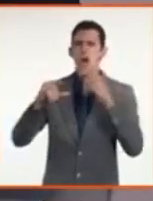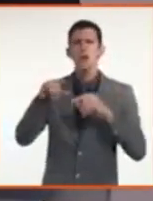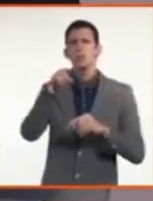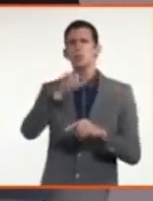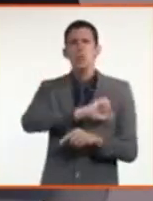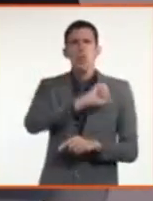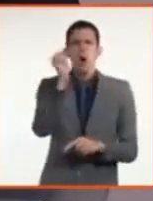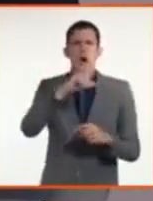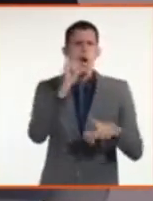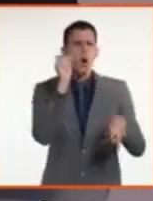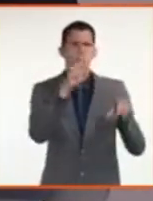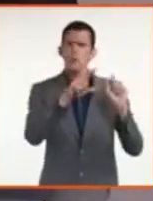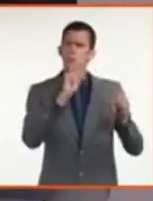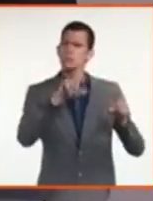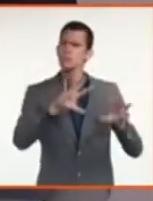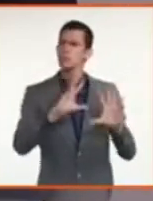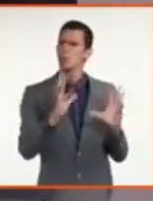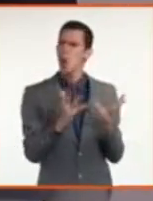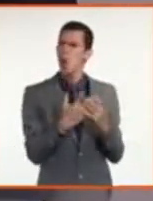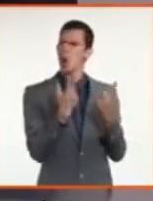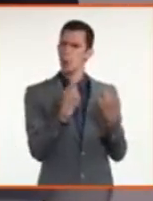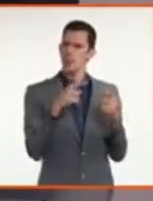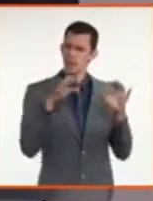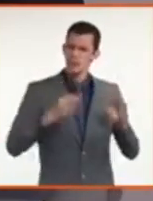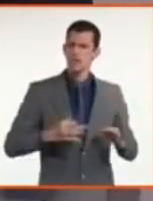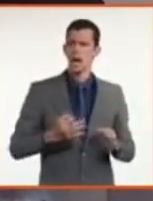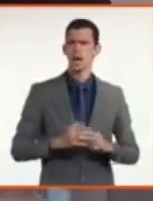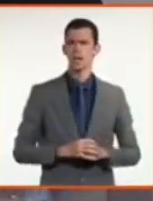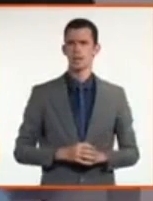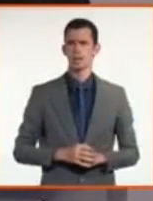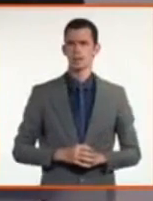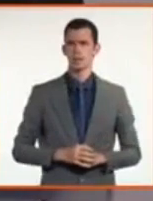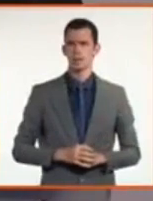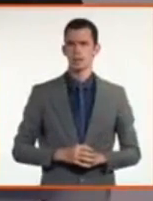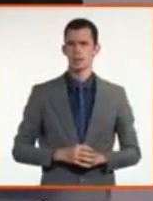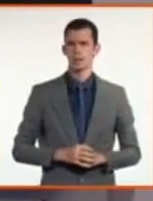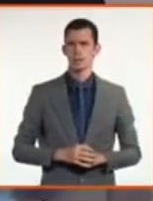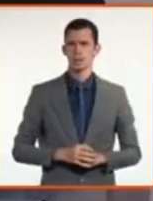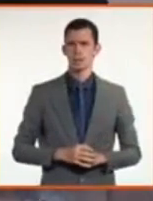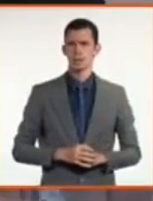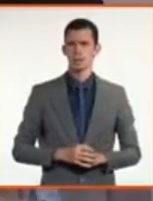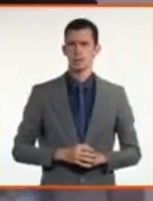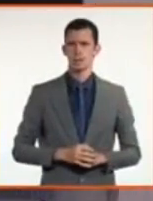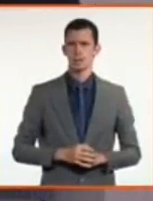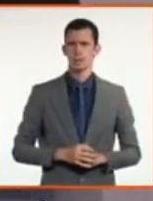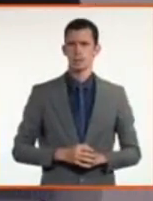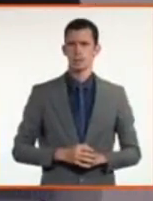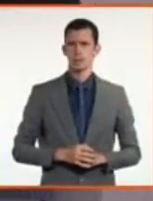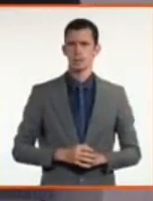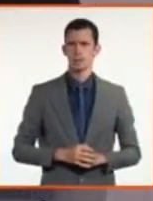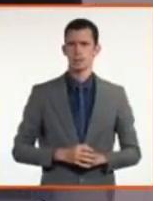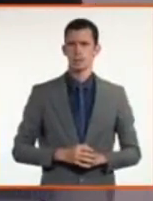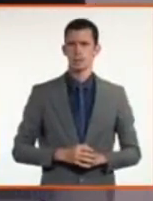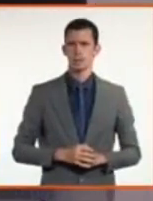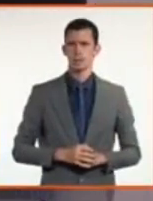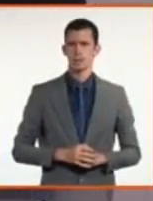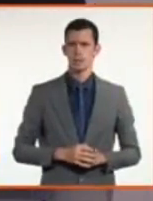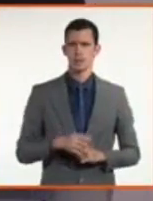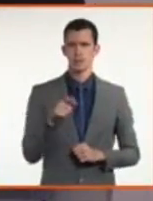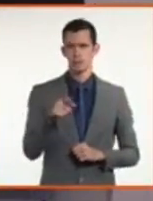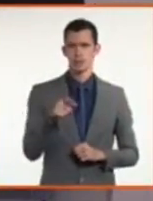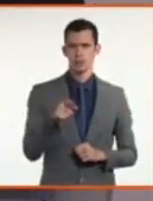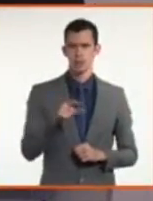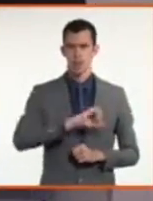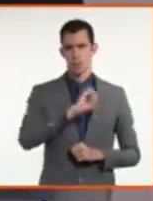que las personas puedan acceder a los bienes y servicios que requieren para su para ellos y para sus familias eso es un desafío que